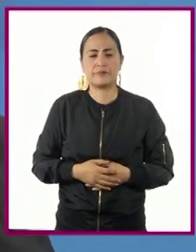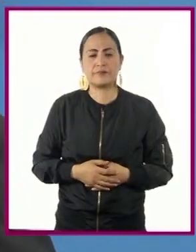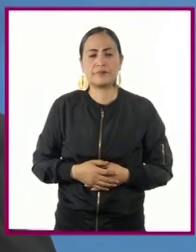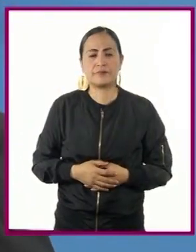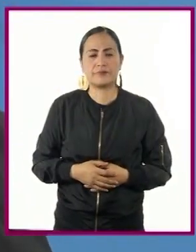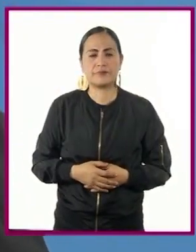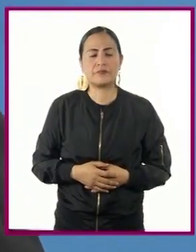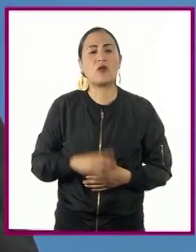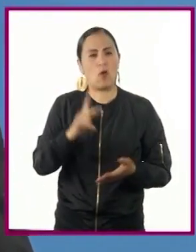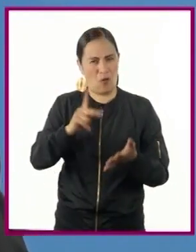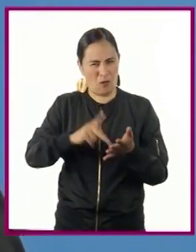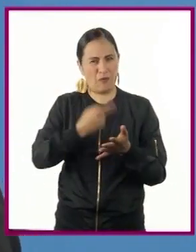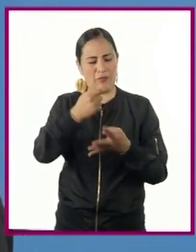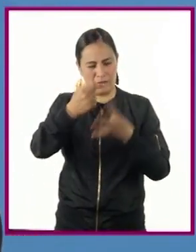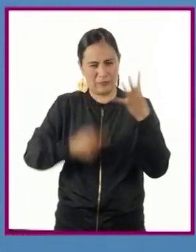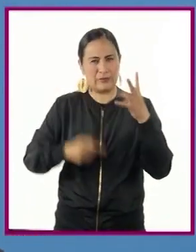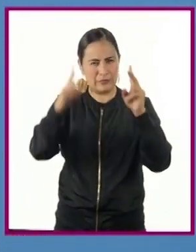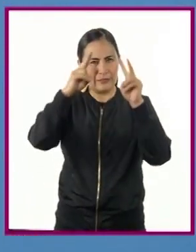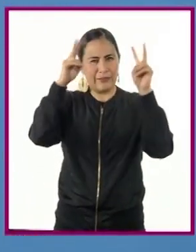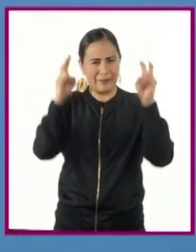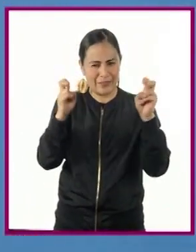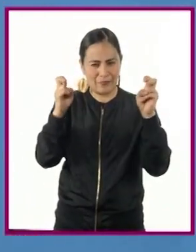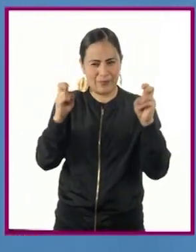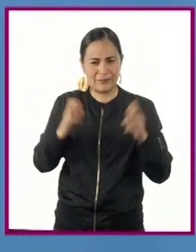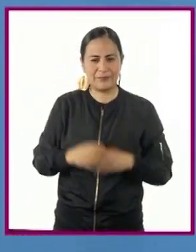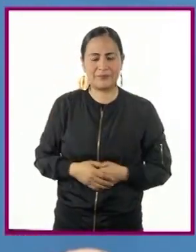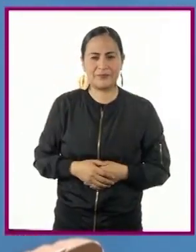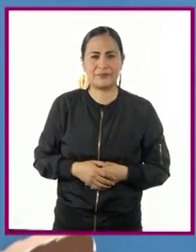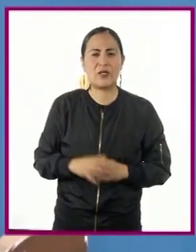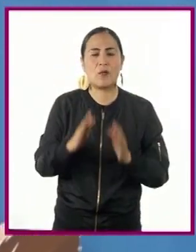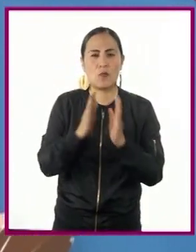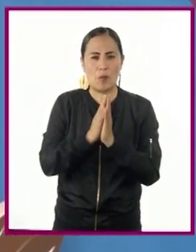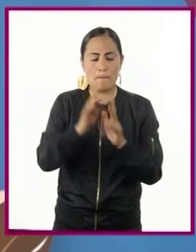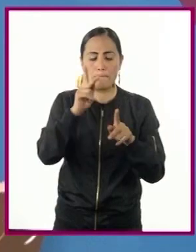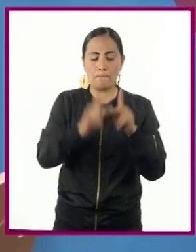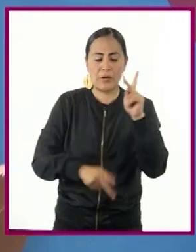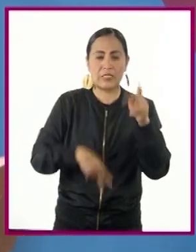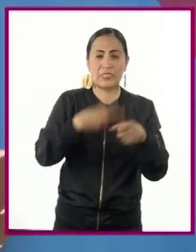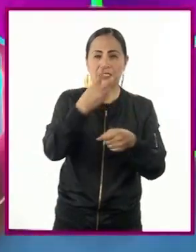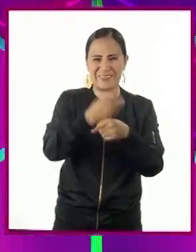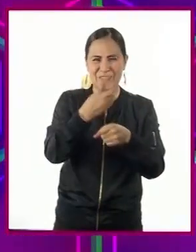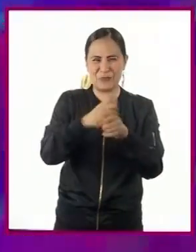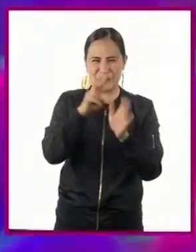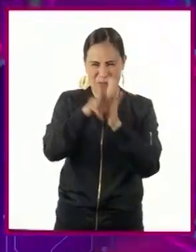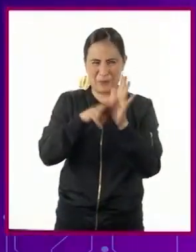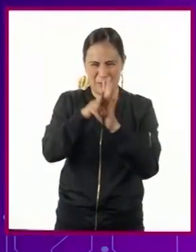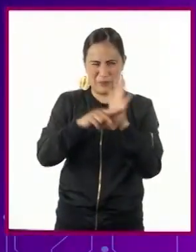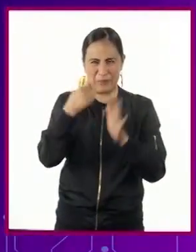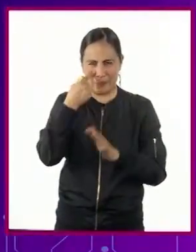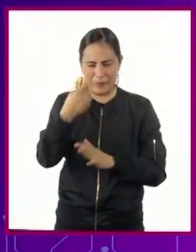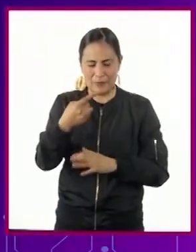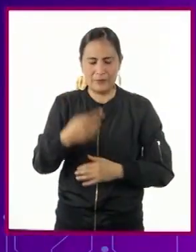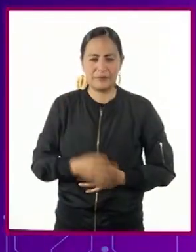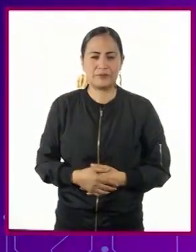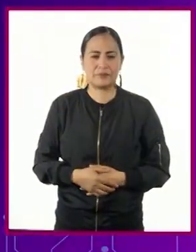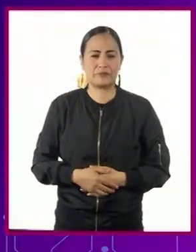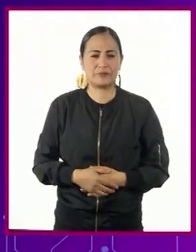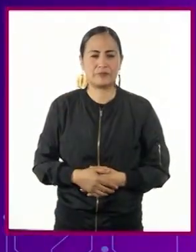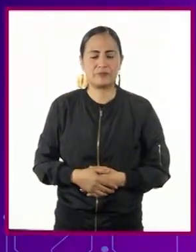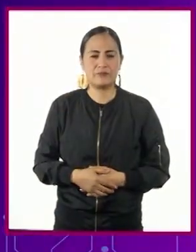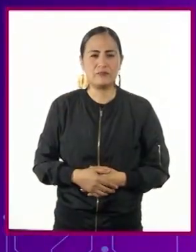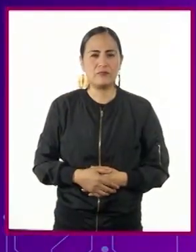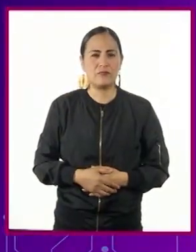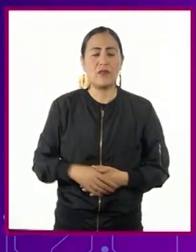Vamos de nuevo a recapitular el tema. Les invito a ver y escuchar la segunda parte de nuestro video. Sin doblegarse,